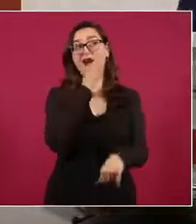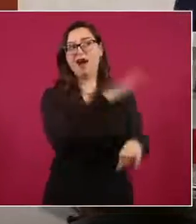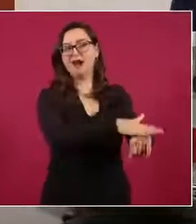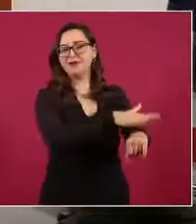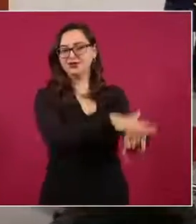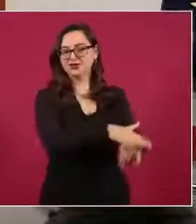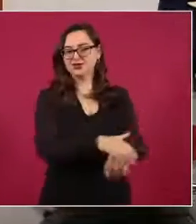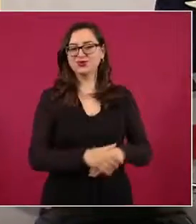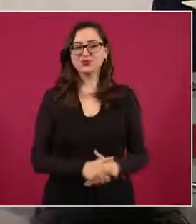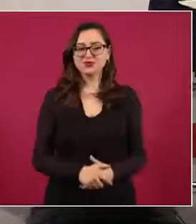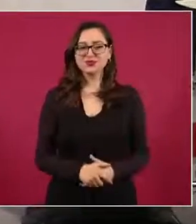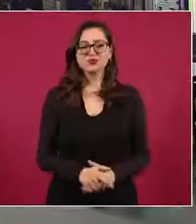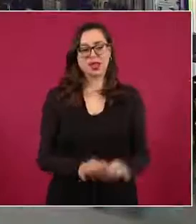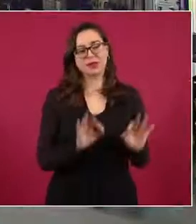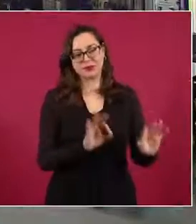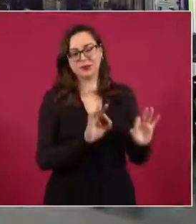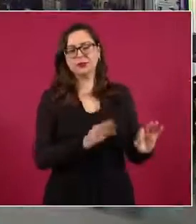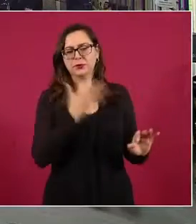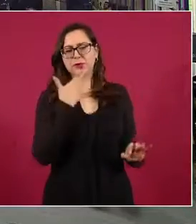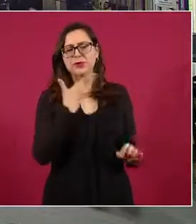Bien, muy bien. Pero